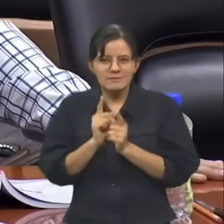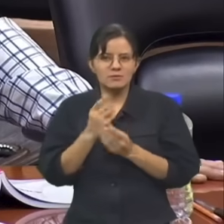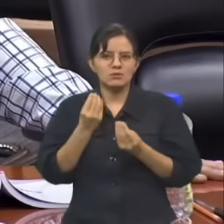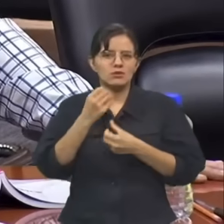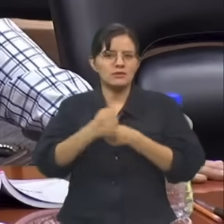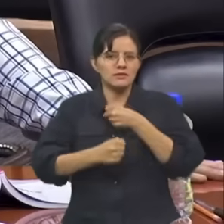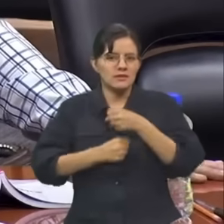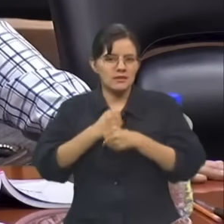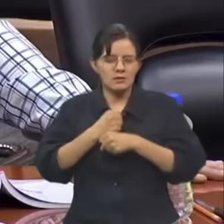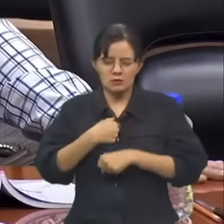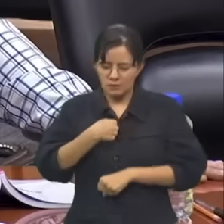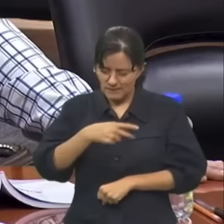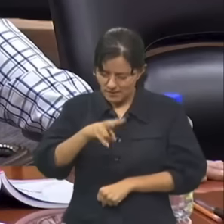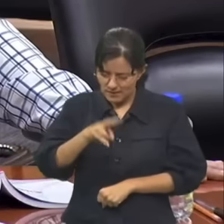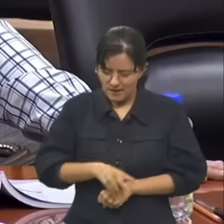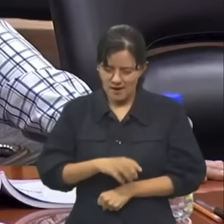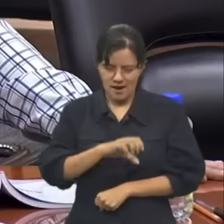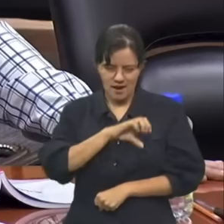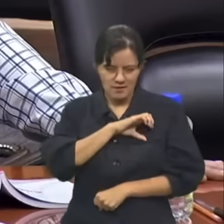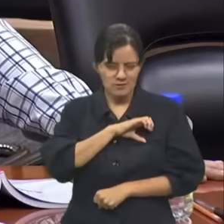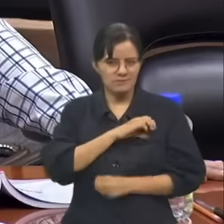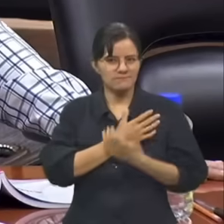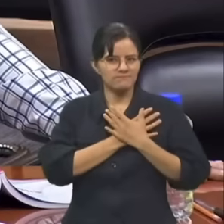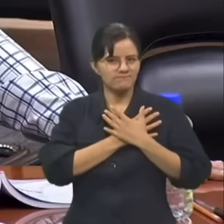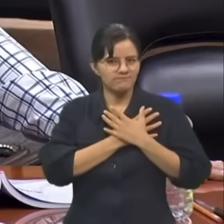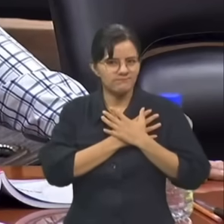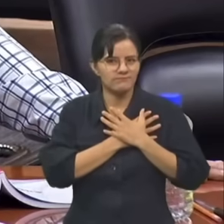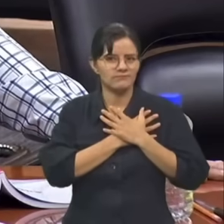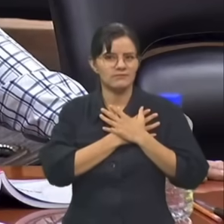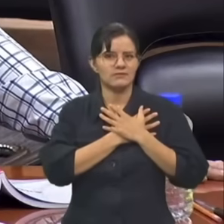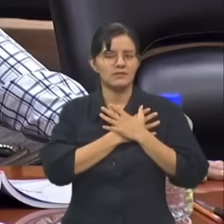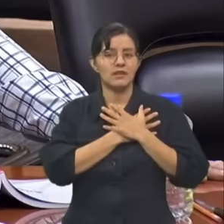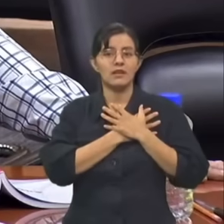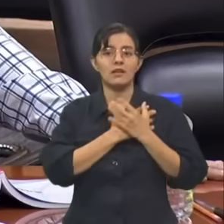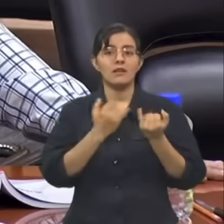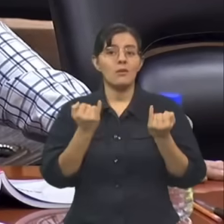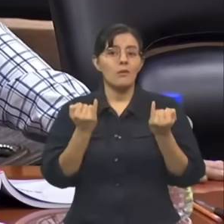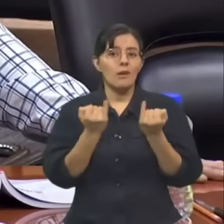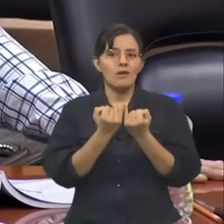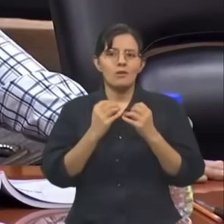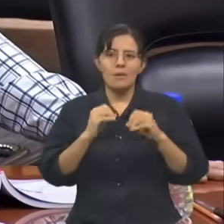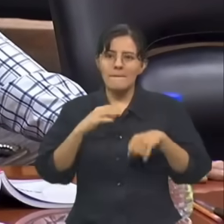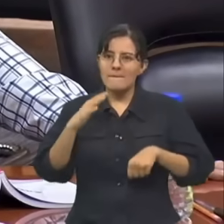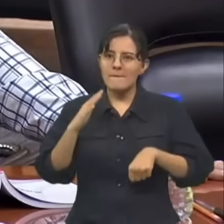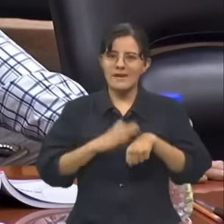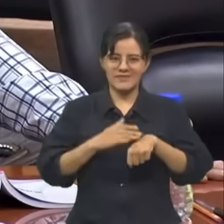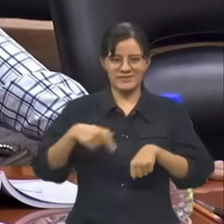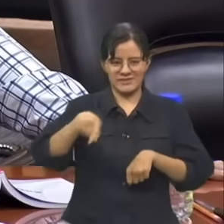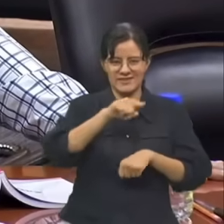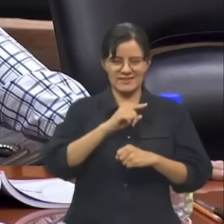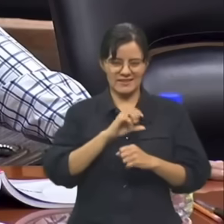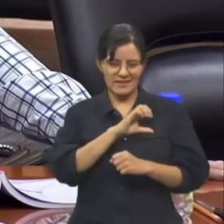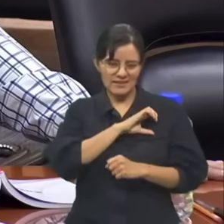la quiero igual o más que lo que ustedes seguramente la quieren